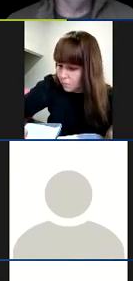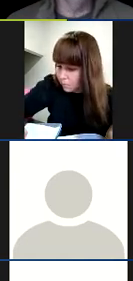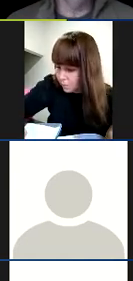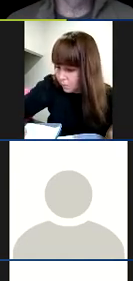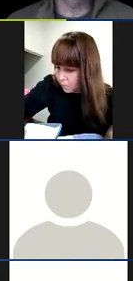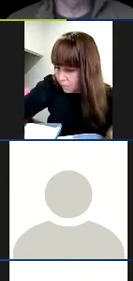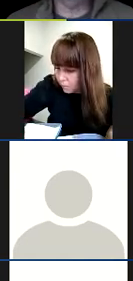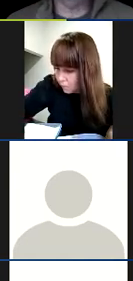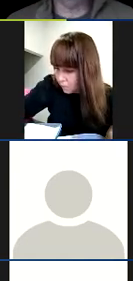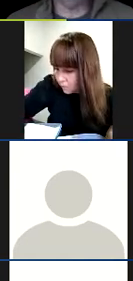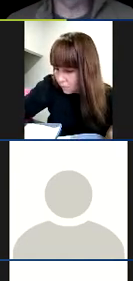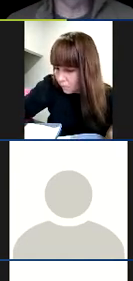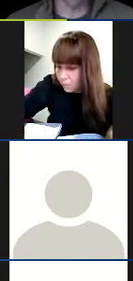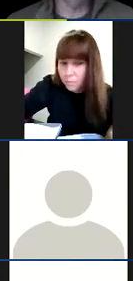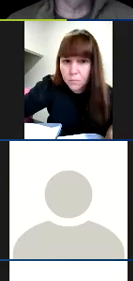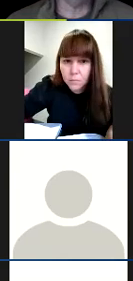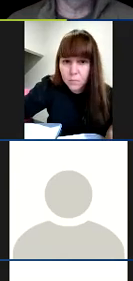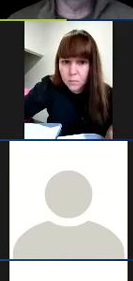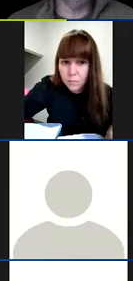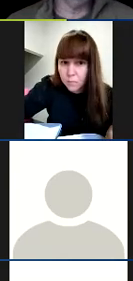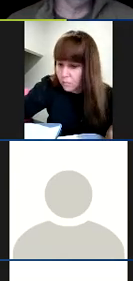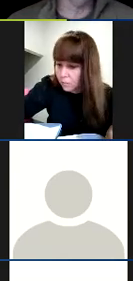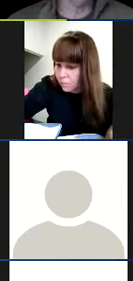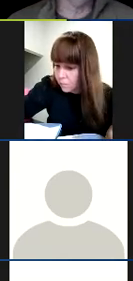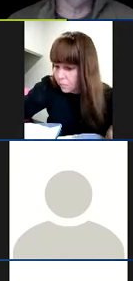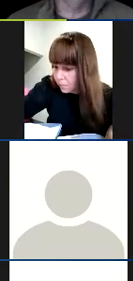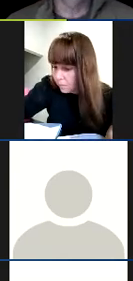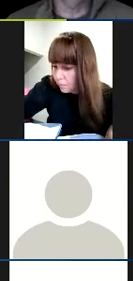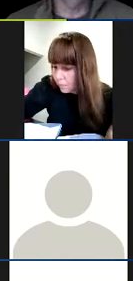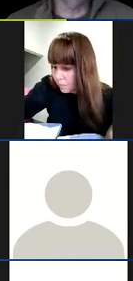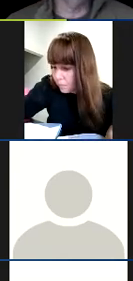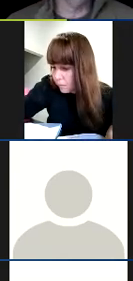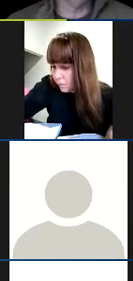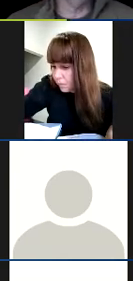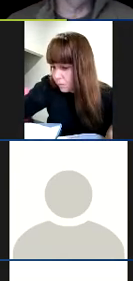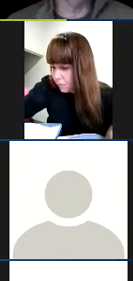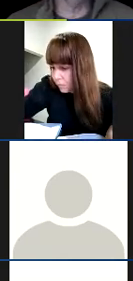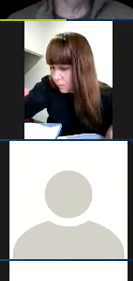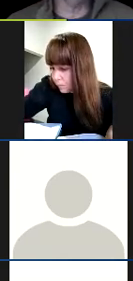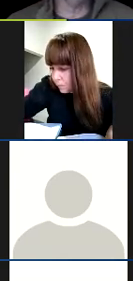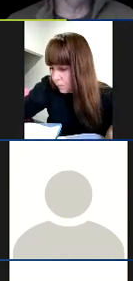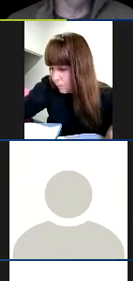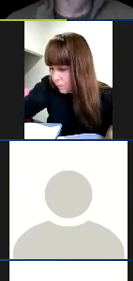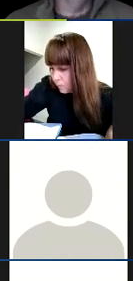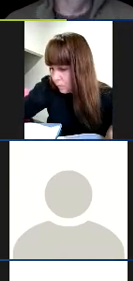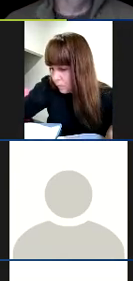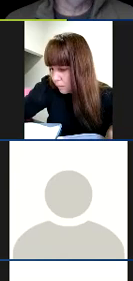socio no soporte pérdidas o que se lleve todas las utilidades. Eso está un poquito más adelante en el artículo